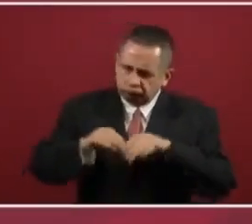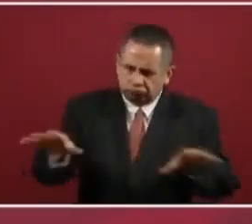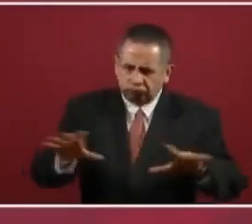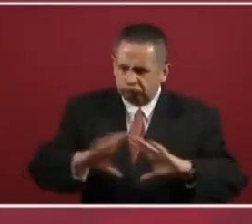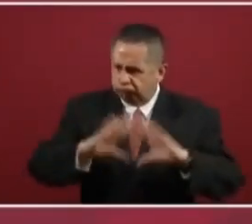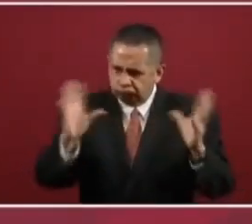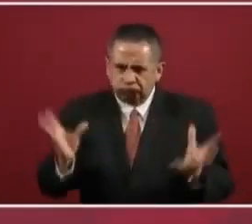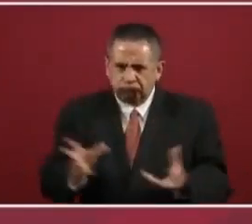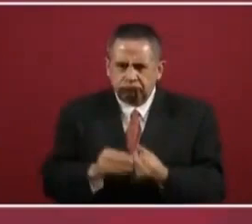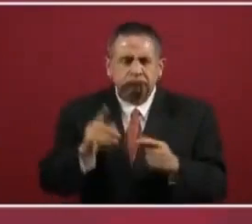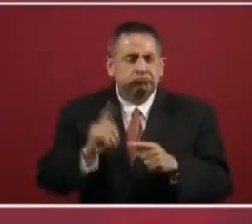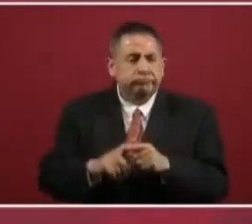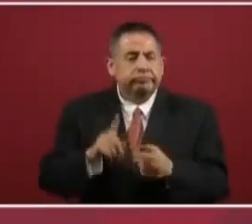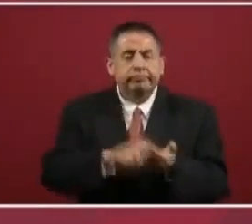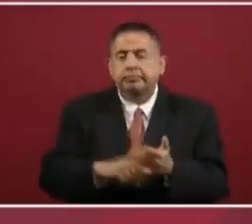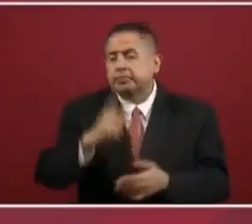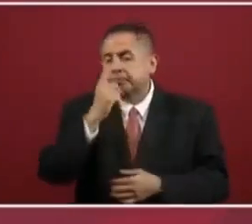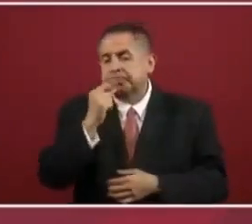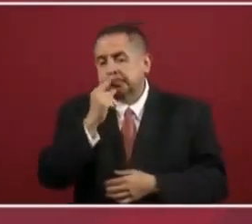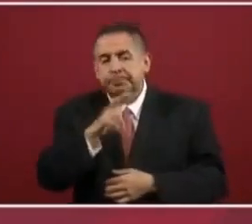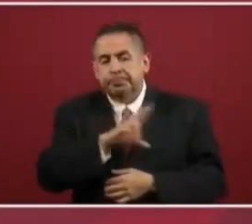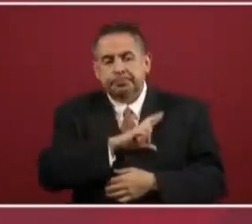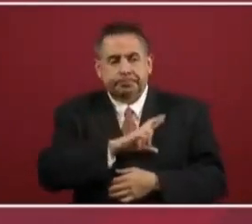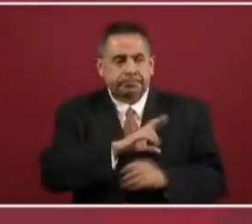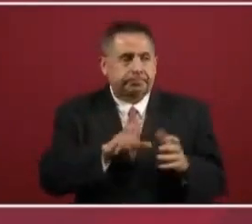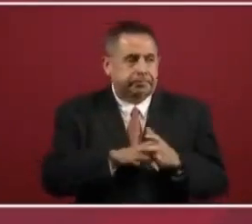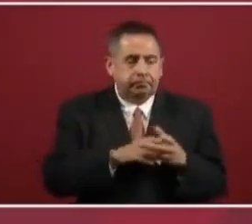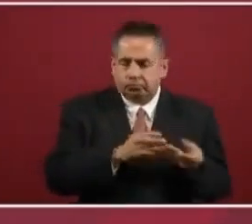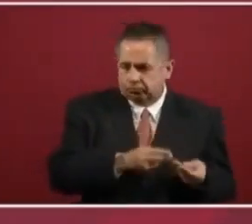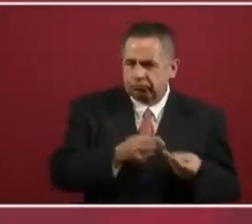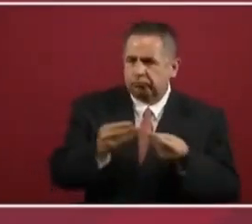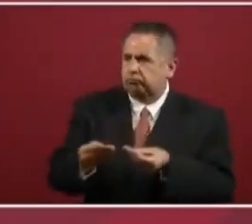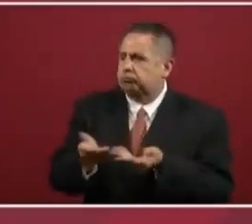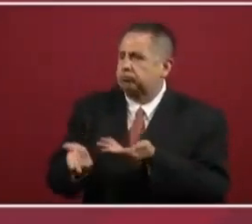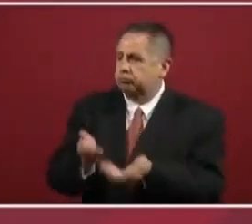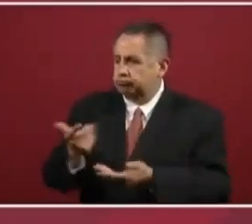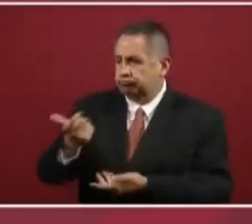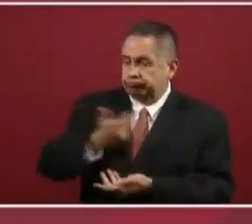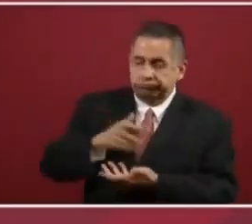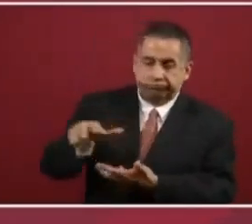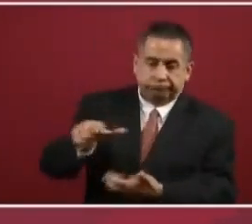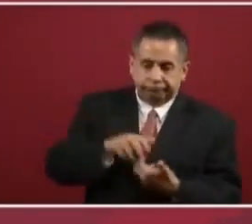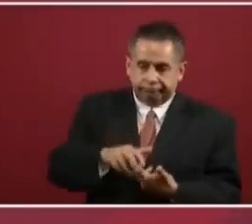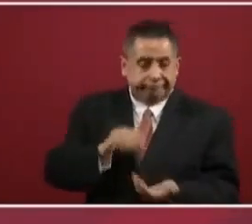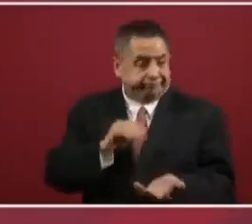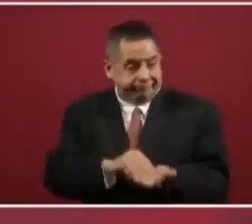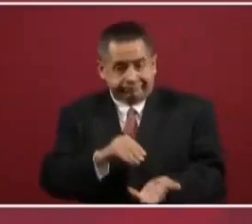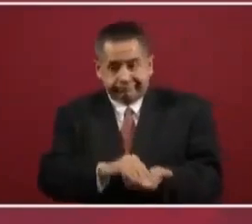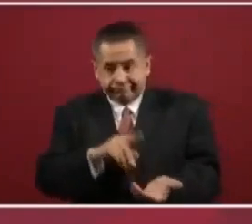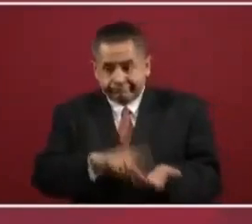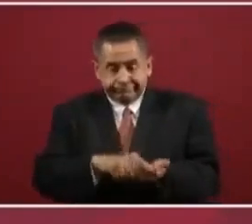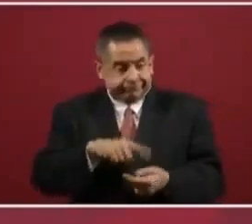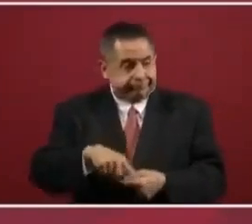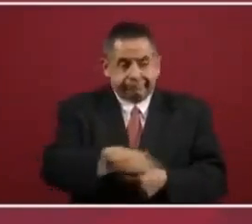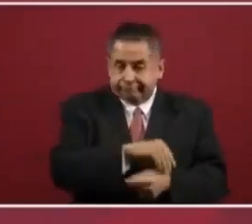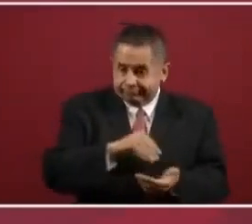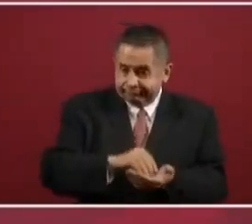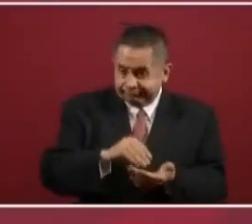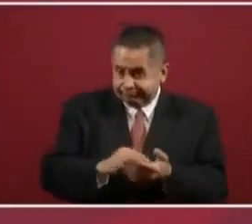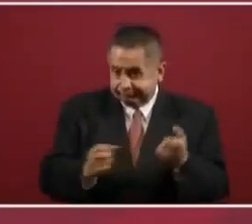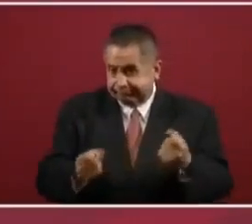todo el tema de las policías privadas que daban el servicio y que siguen dando el